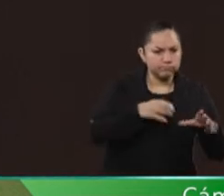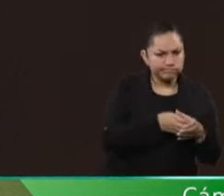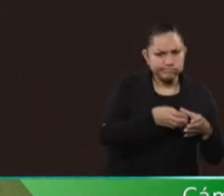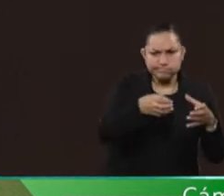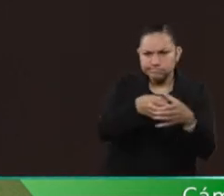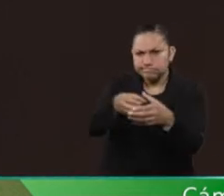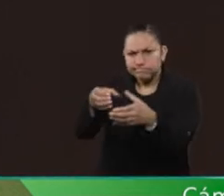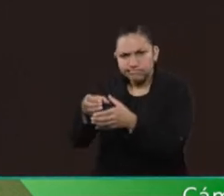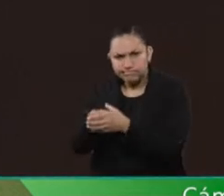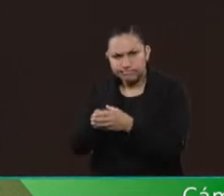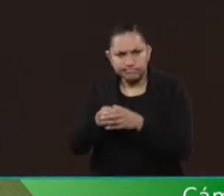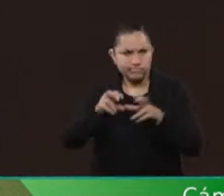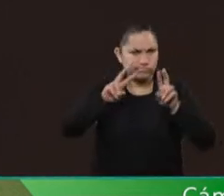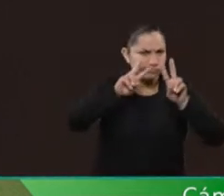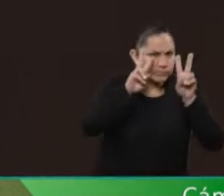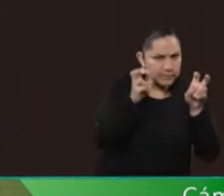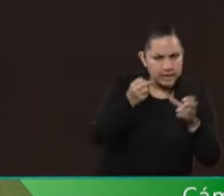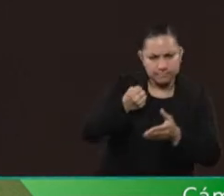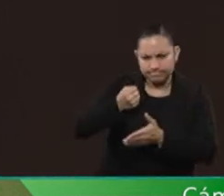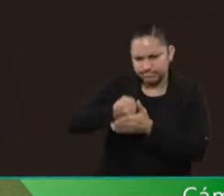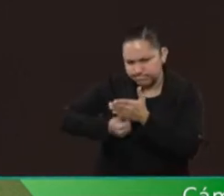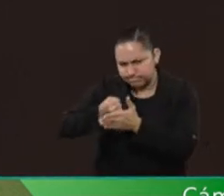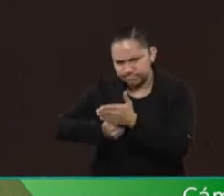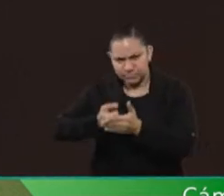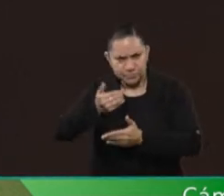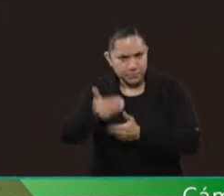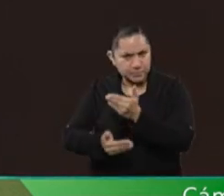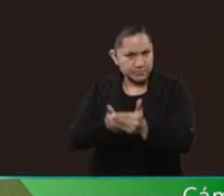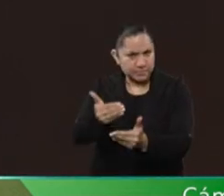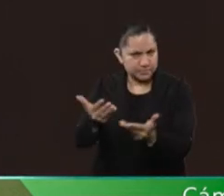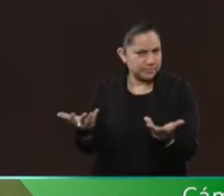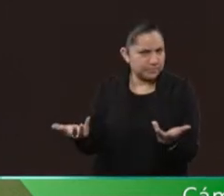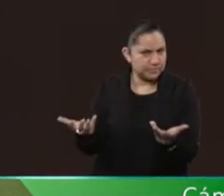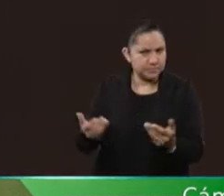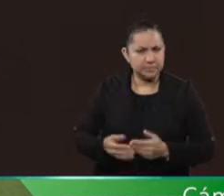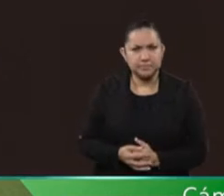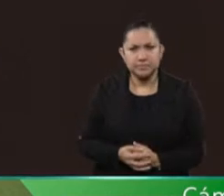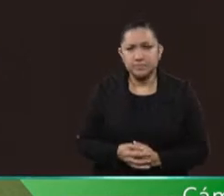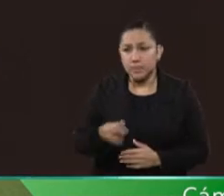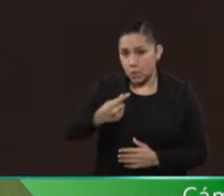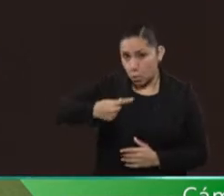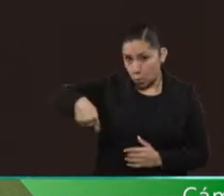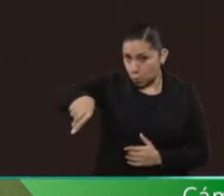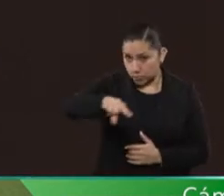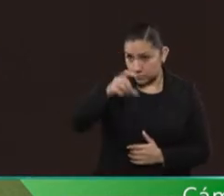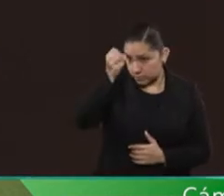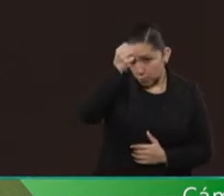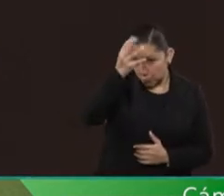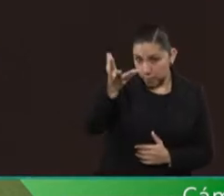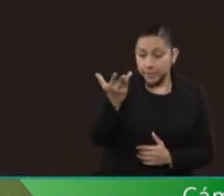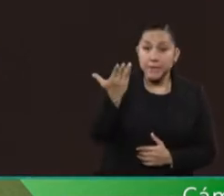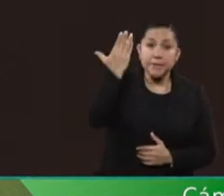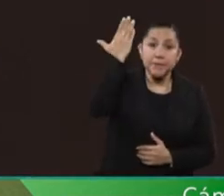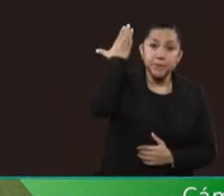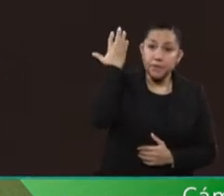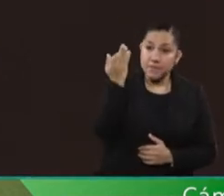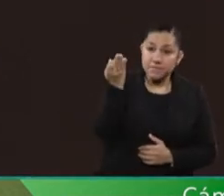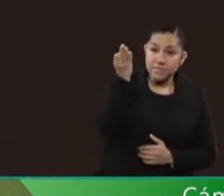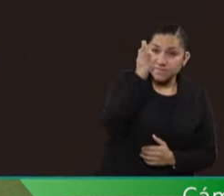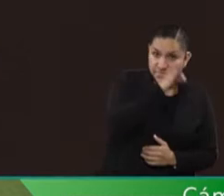sociales han olvidado que tras el fraude el pueblo de México se